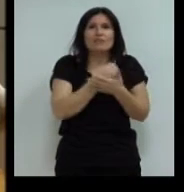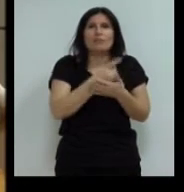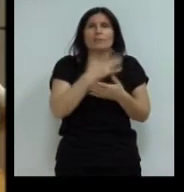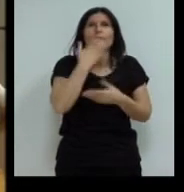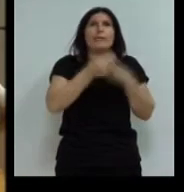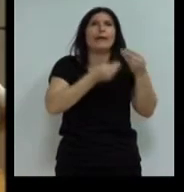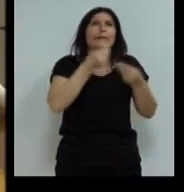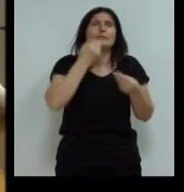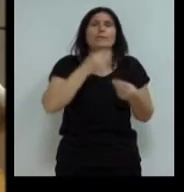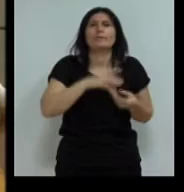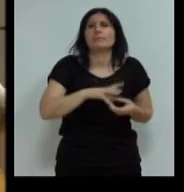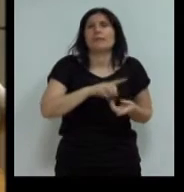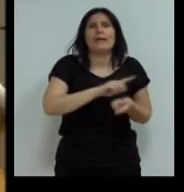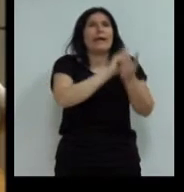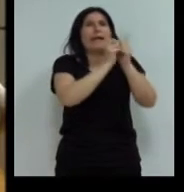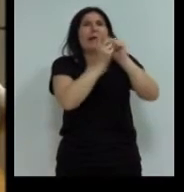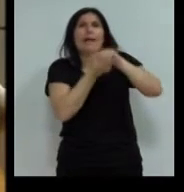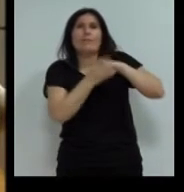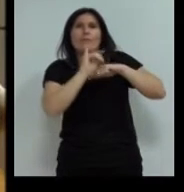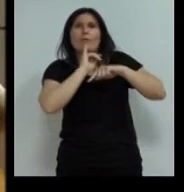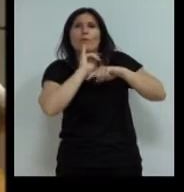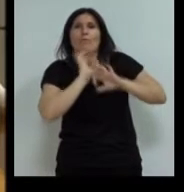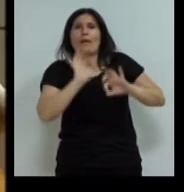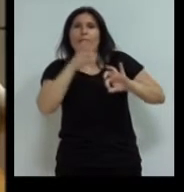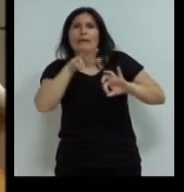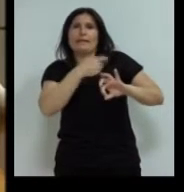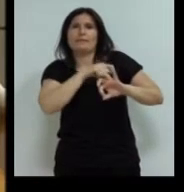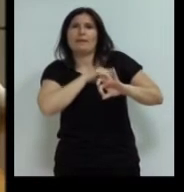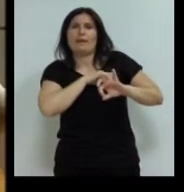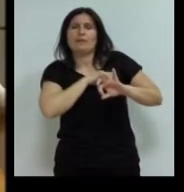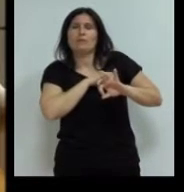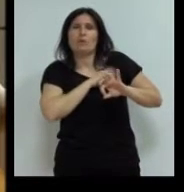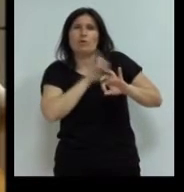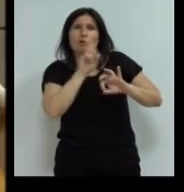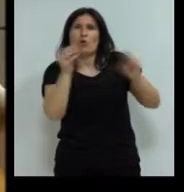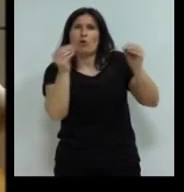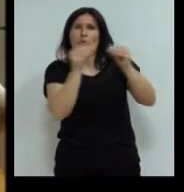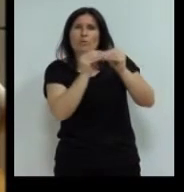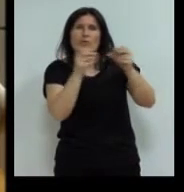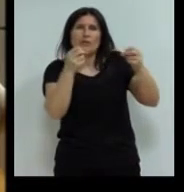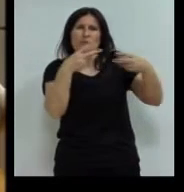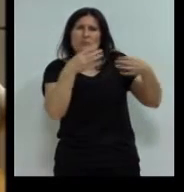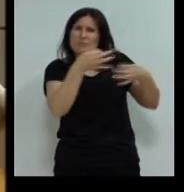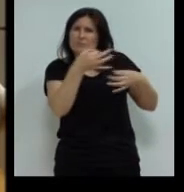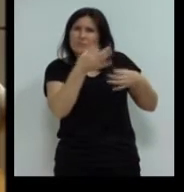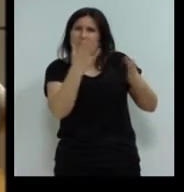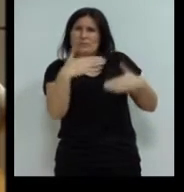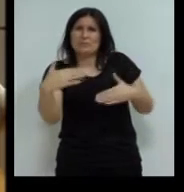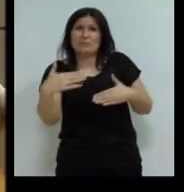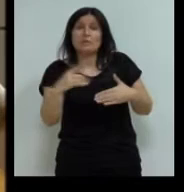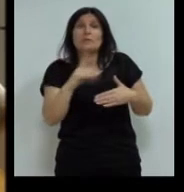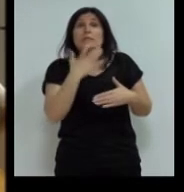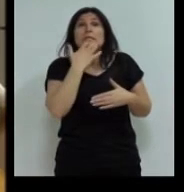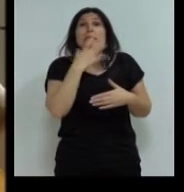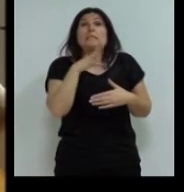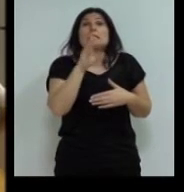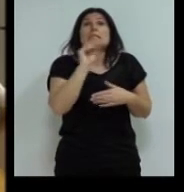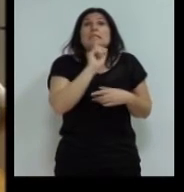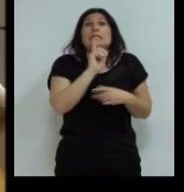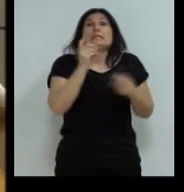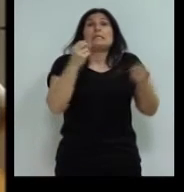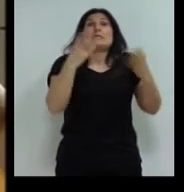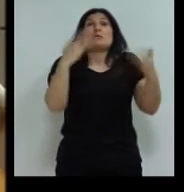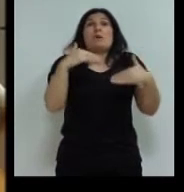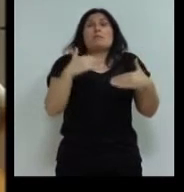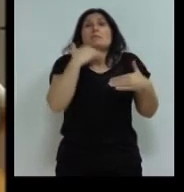en español que no corresponde con el subtitulado, al final no les es útil. Claro, si no tienen nada, pues algo cogerán, pero no les es útil a la